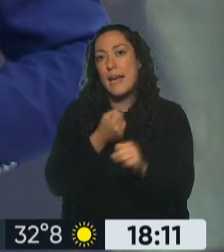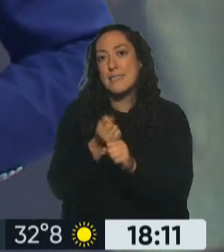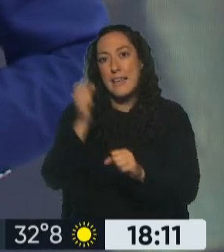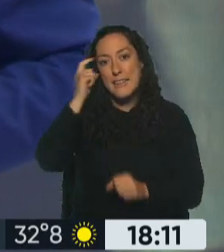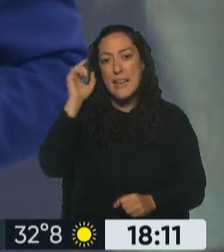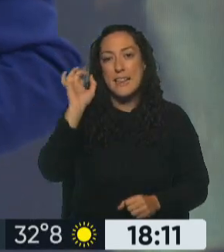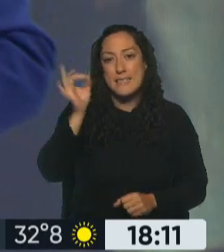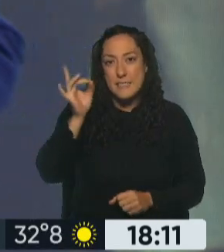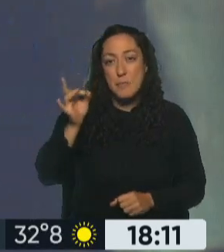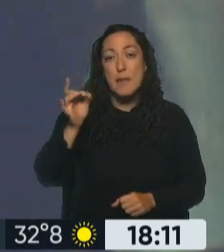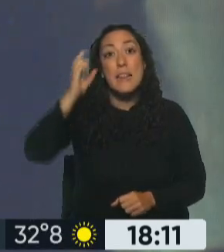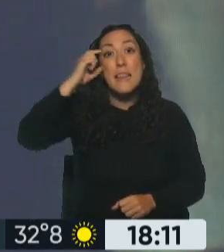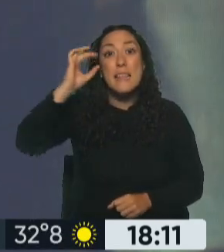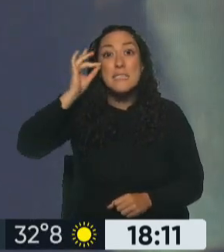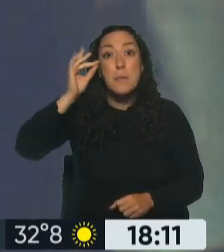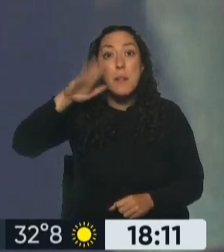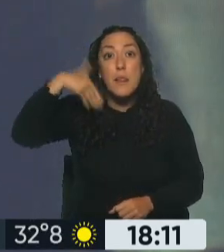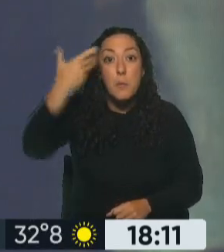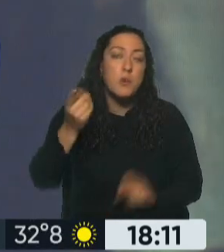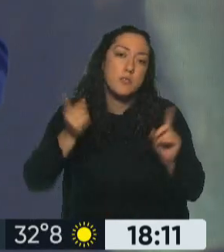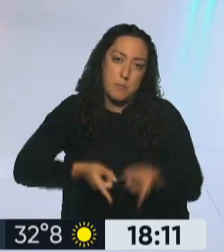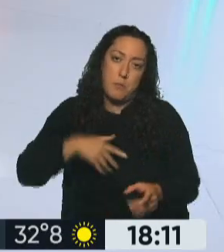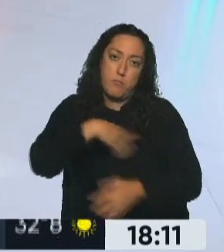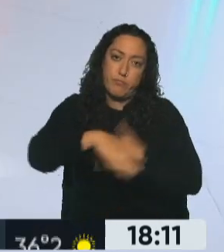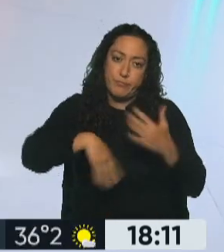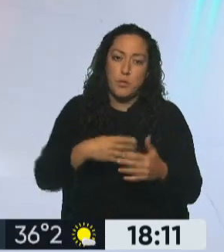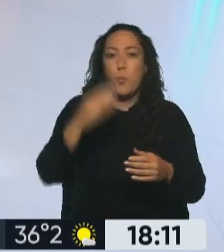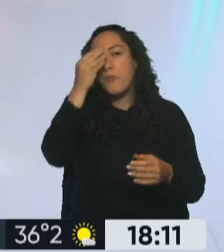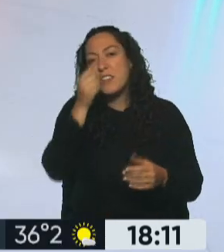pero después del 10 de diciembre también. Rulo, buen fin de semana si no te hablo.